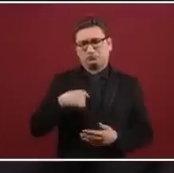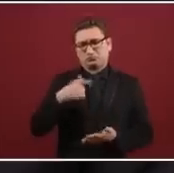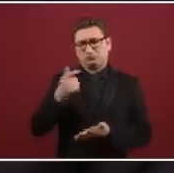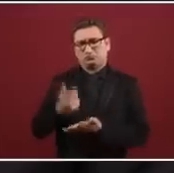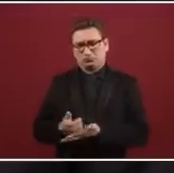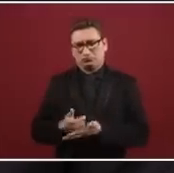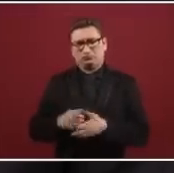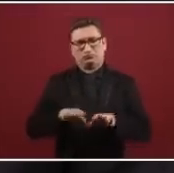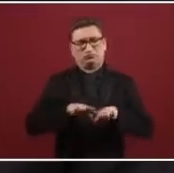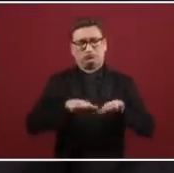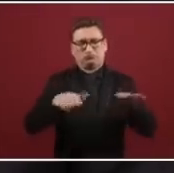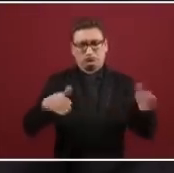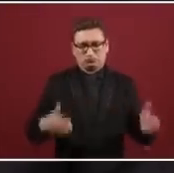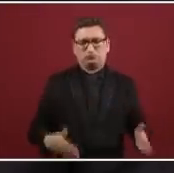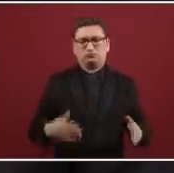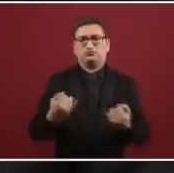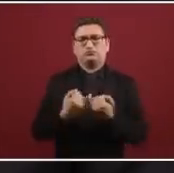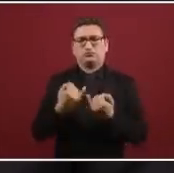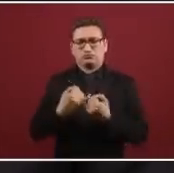del templete.